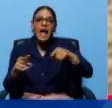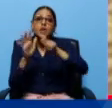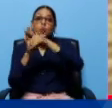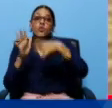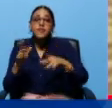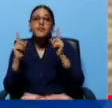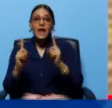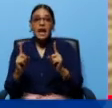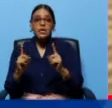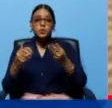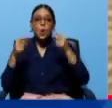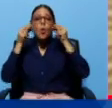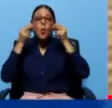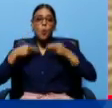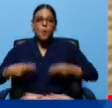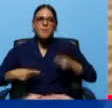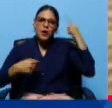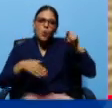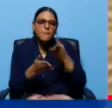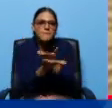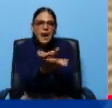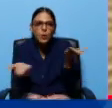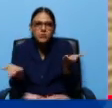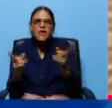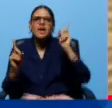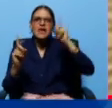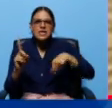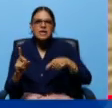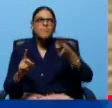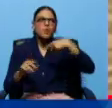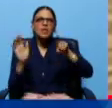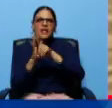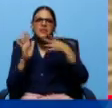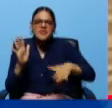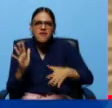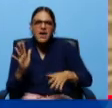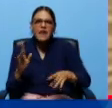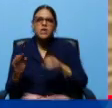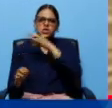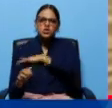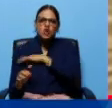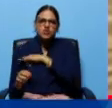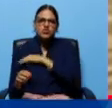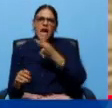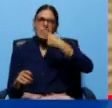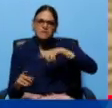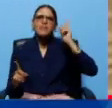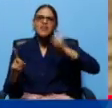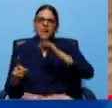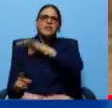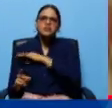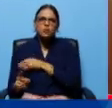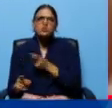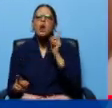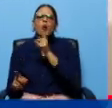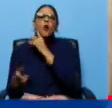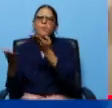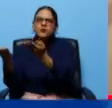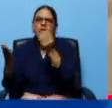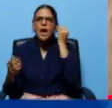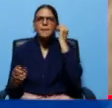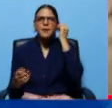derecho humano para ustedes. Y también lo es un deber social. Un deber social. ¿Qué nos dices tú? ¿Cómo te llamas?